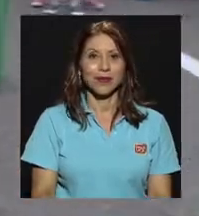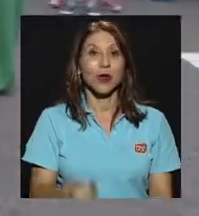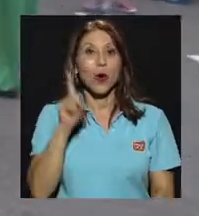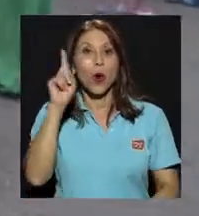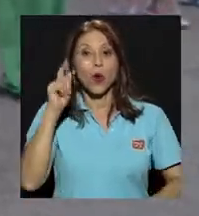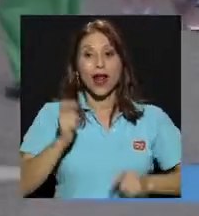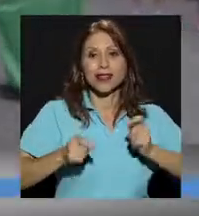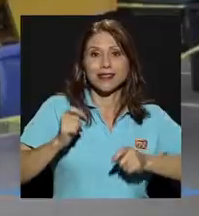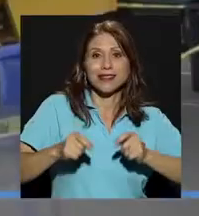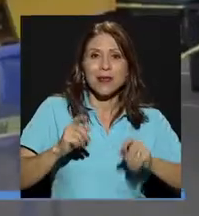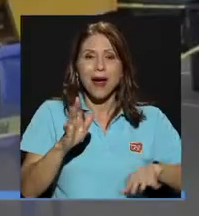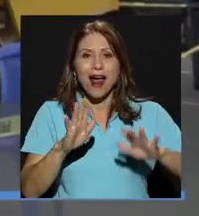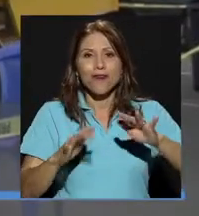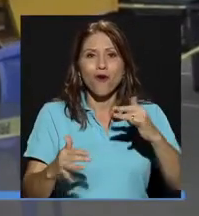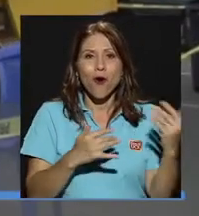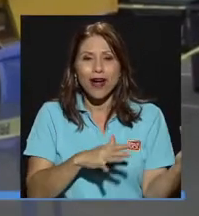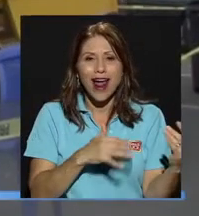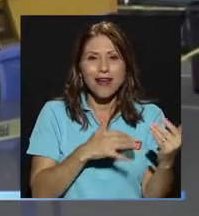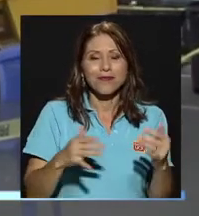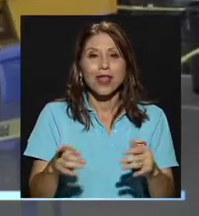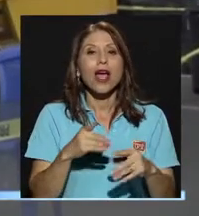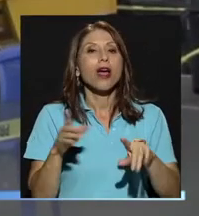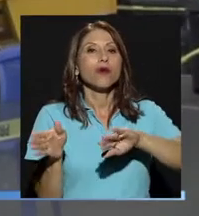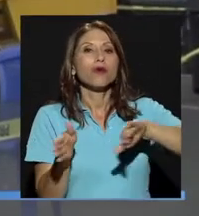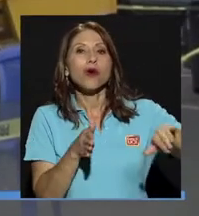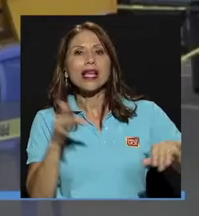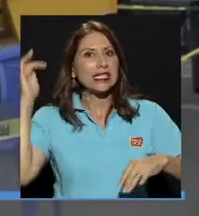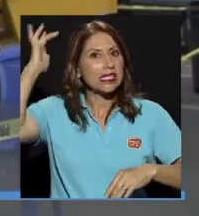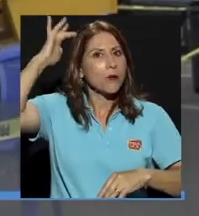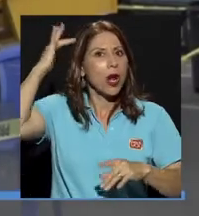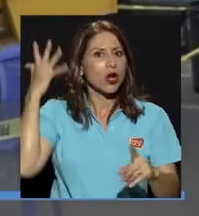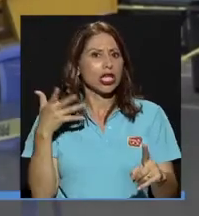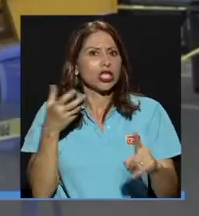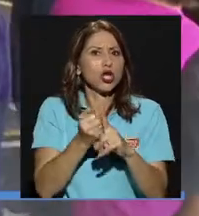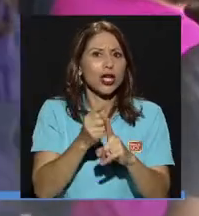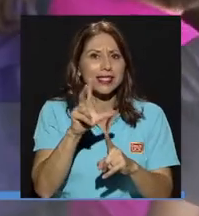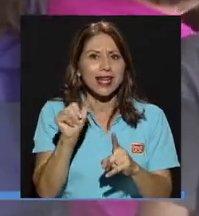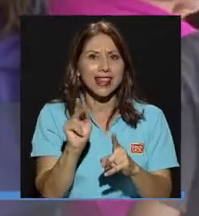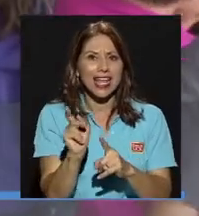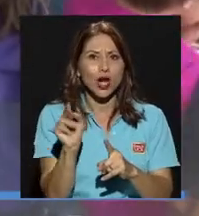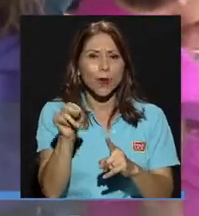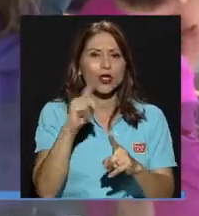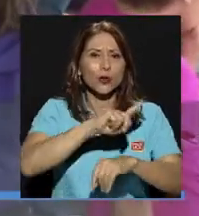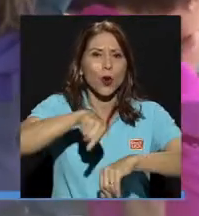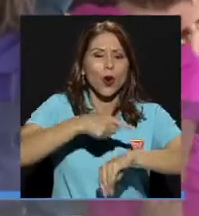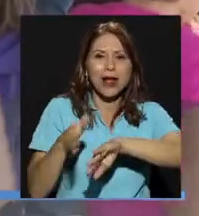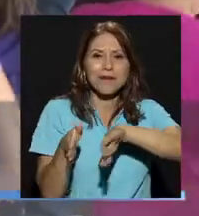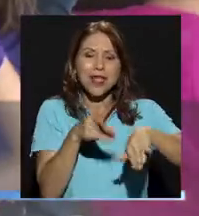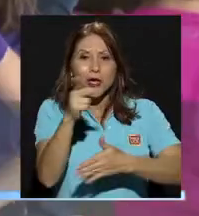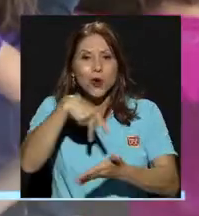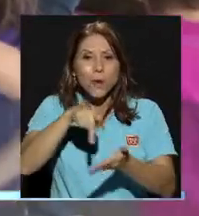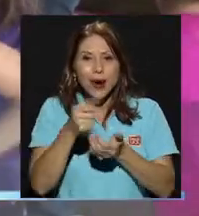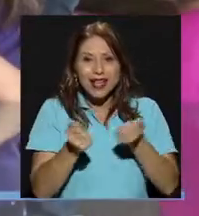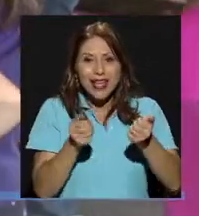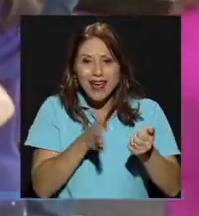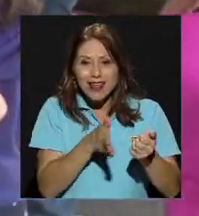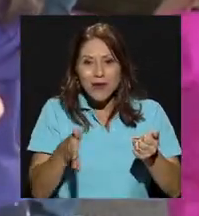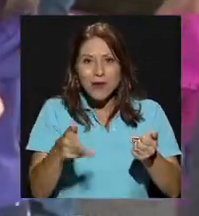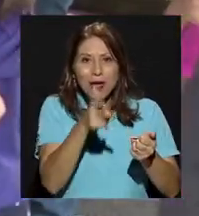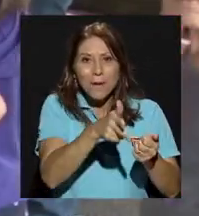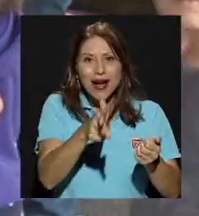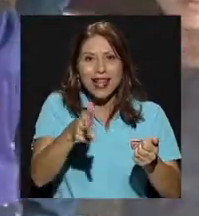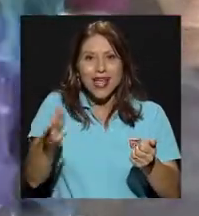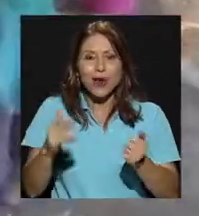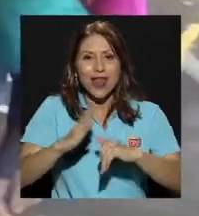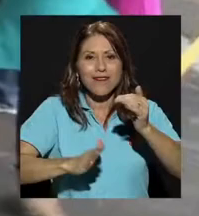Una cimarrona, un simulador de choques a 30 km por hora y un parque vial instalado en el parqueo de la Facultad